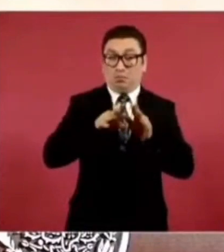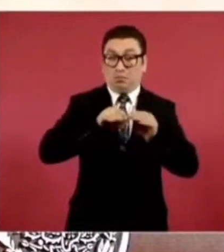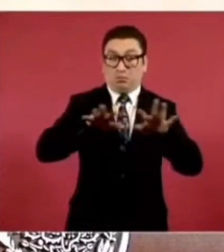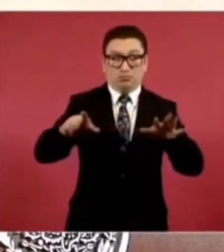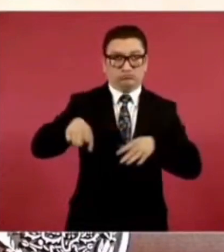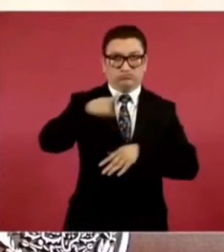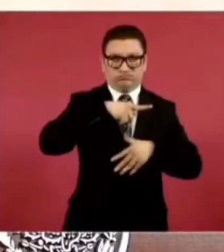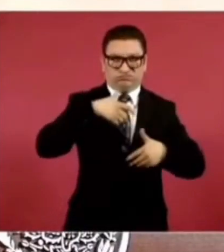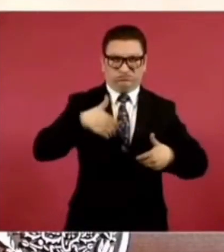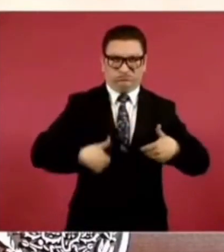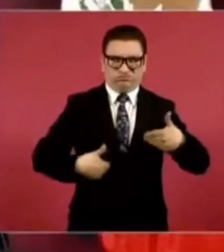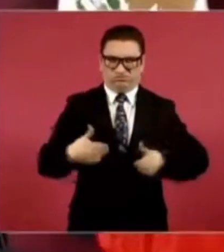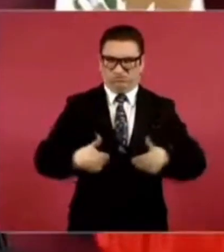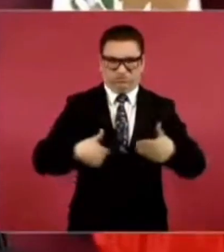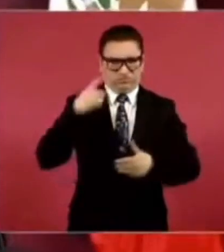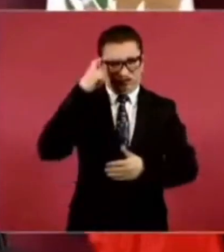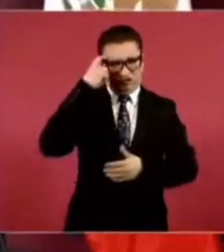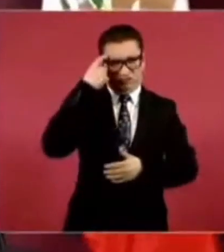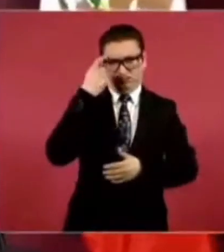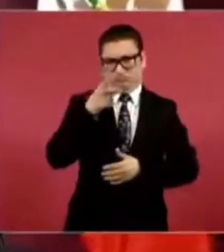pero